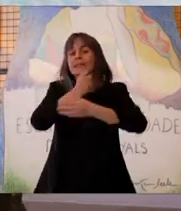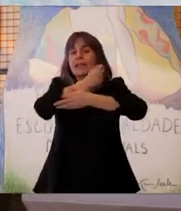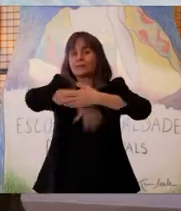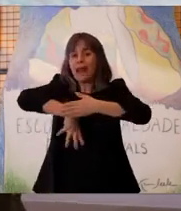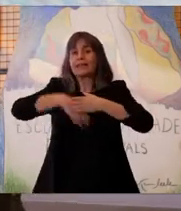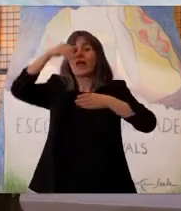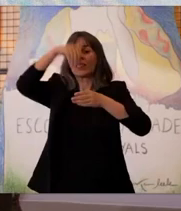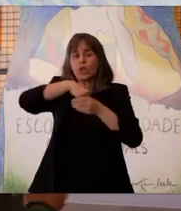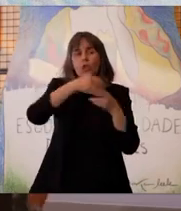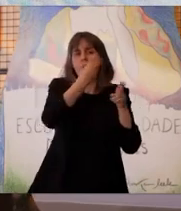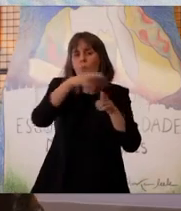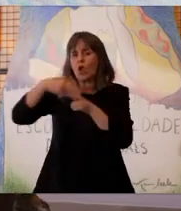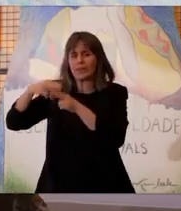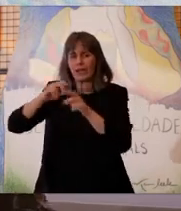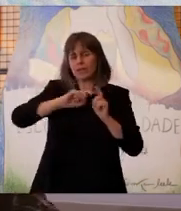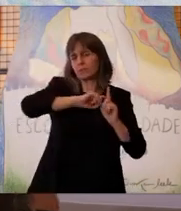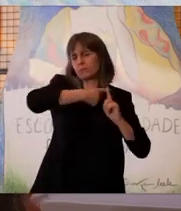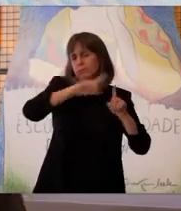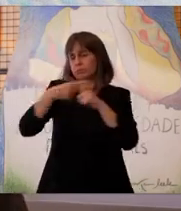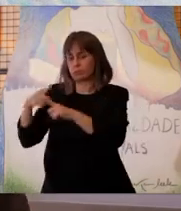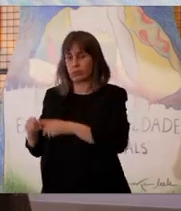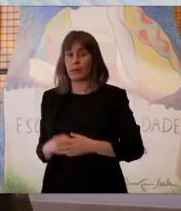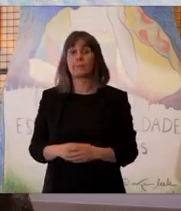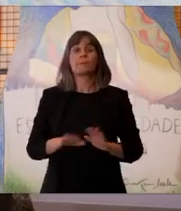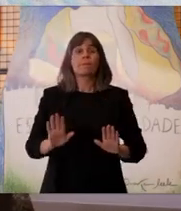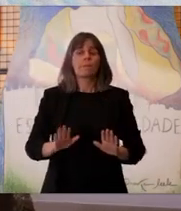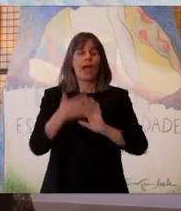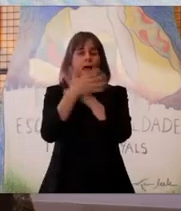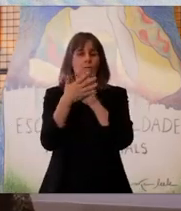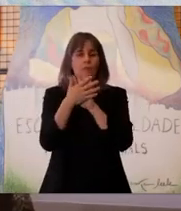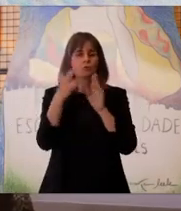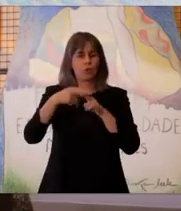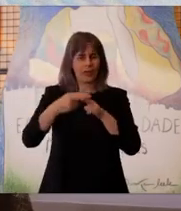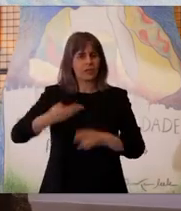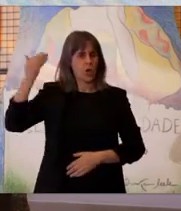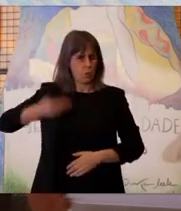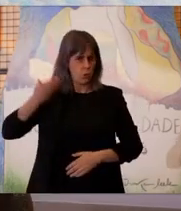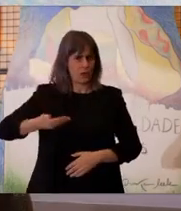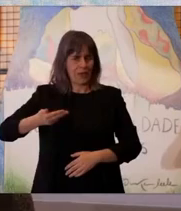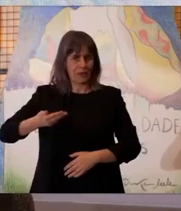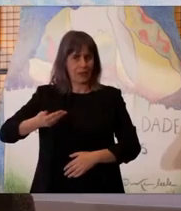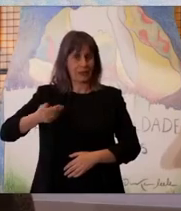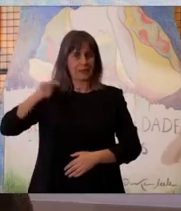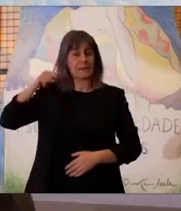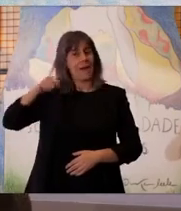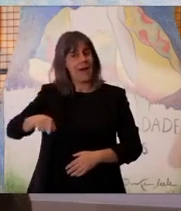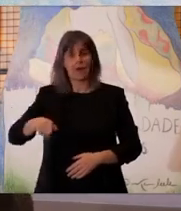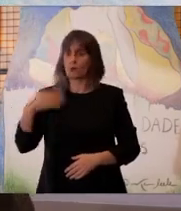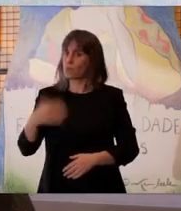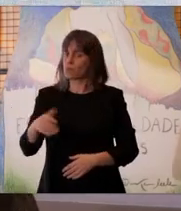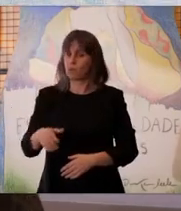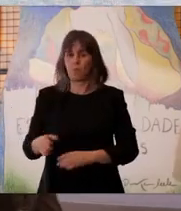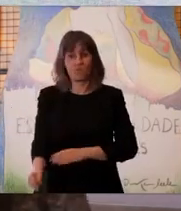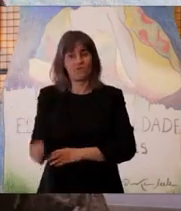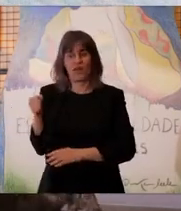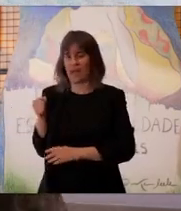las políticas pero realmente cuando hablamos de las políticas grandes y todo el tiempo Eso es un freno terrible quiero decir